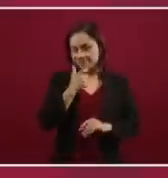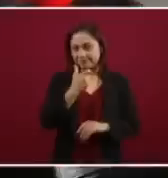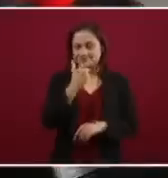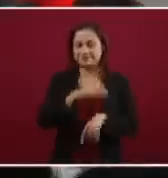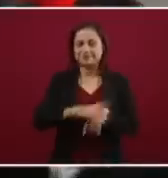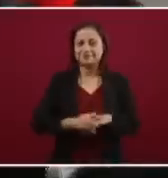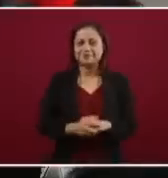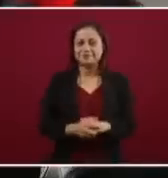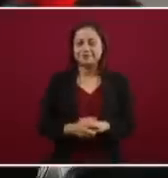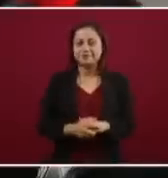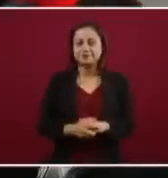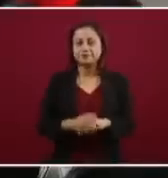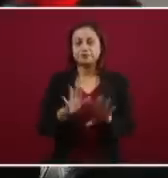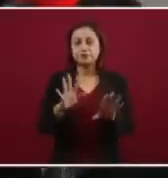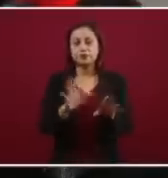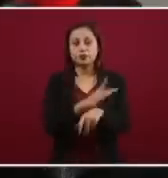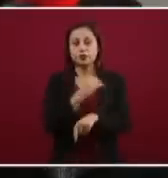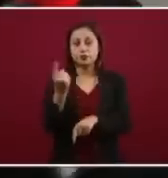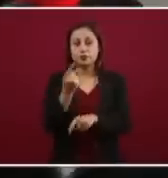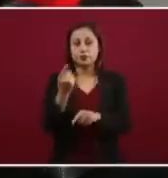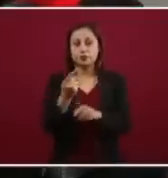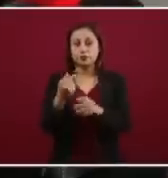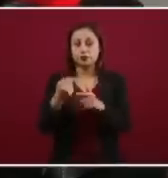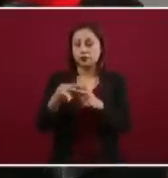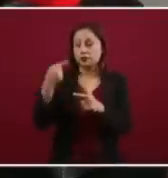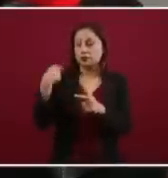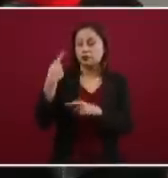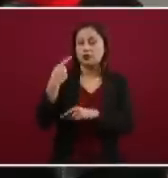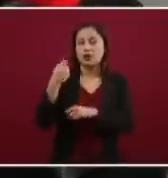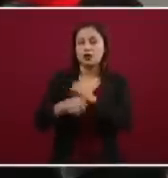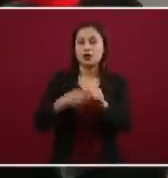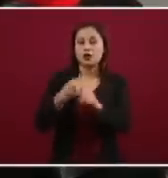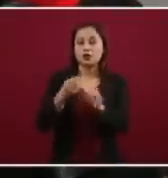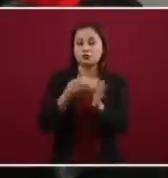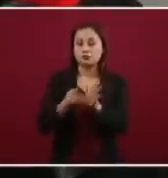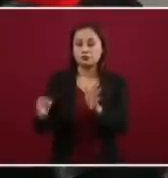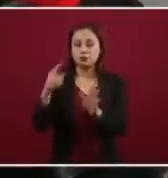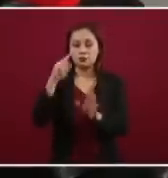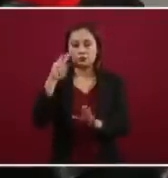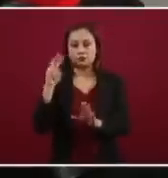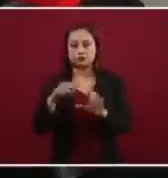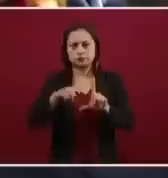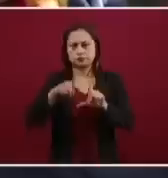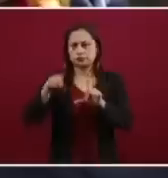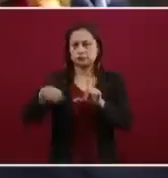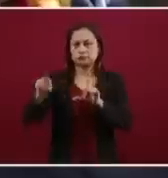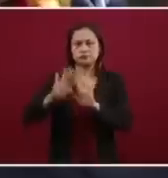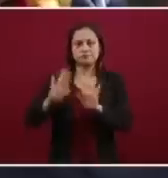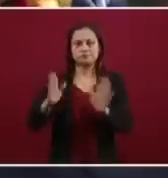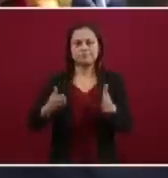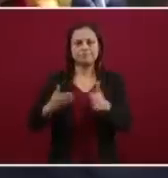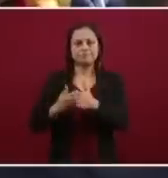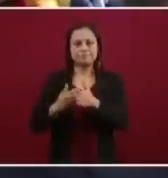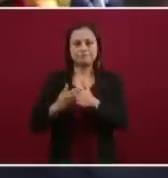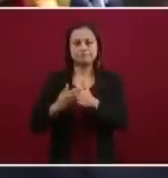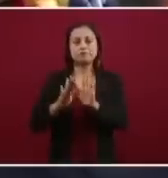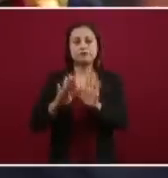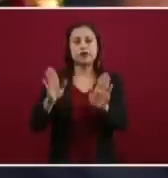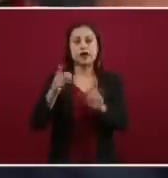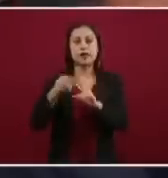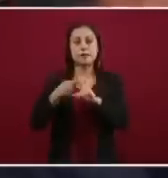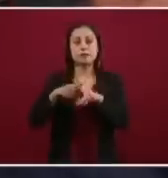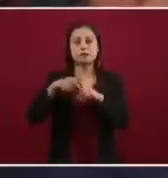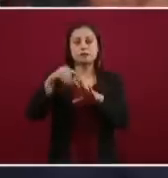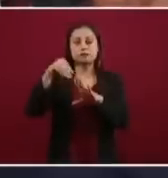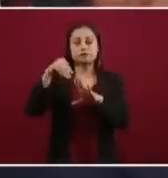Porque en el transcurso del año ha estado, básicamente lo que dice la gráfica, estancado y este ya es a la baja.